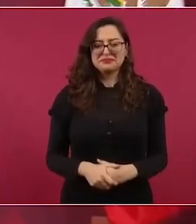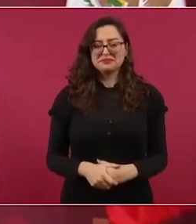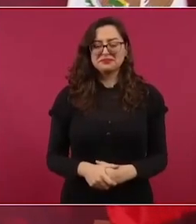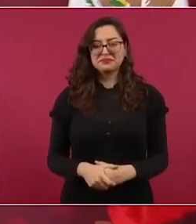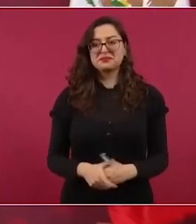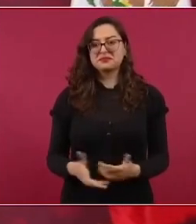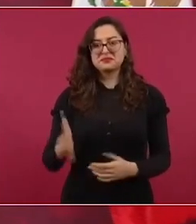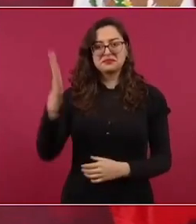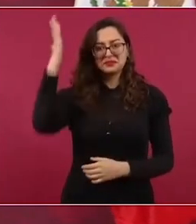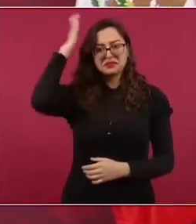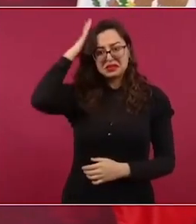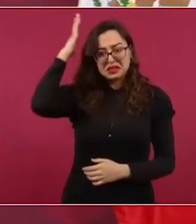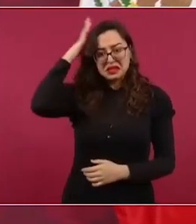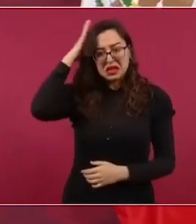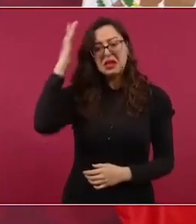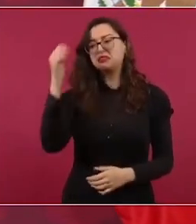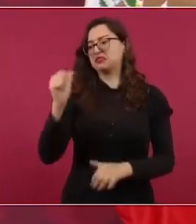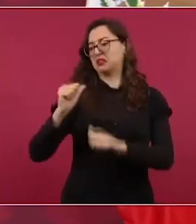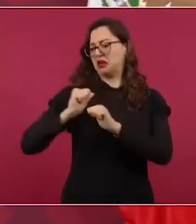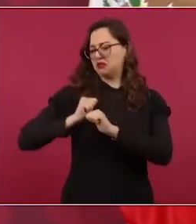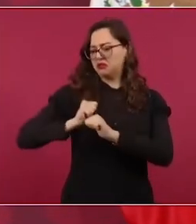ningún dirigente,